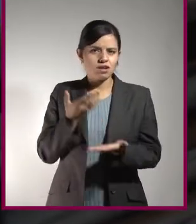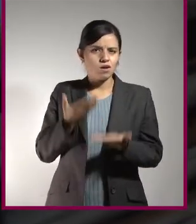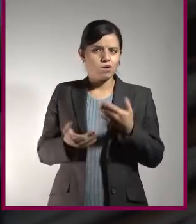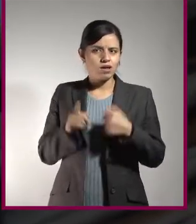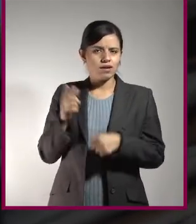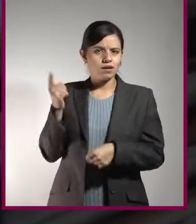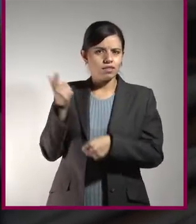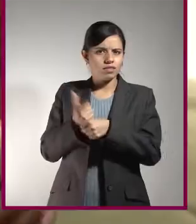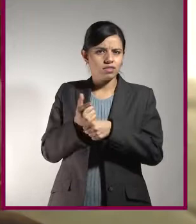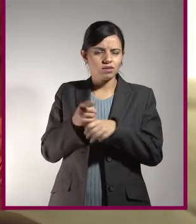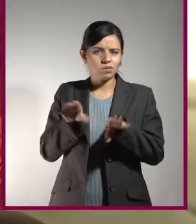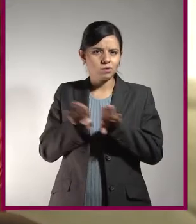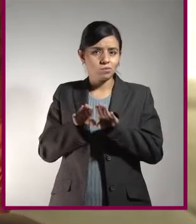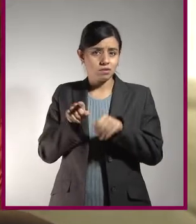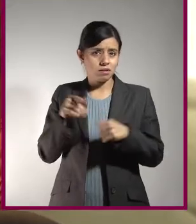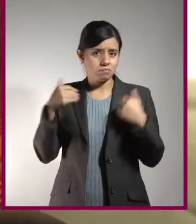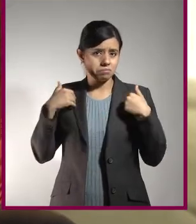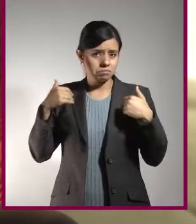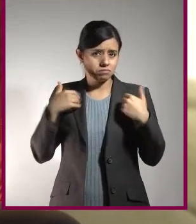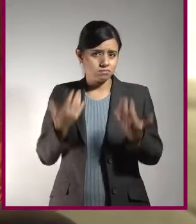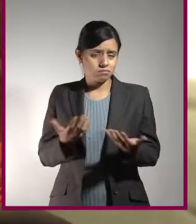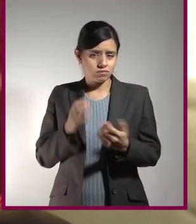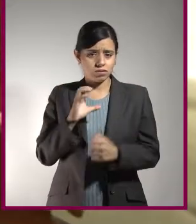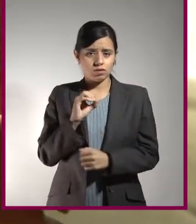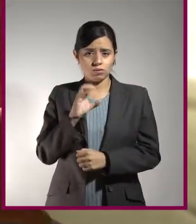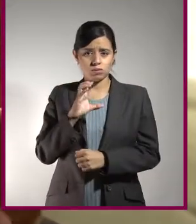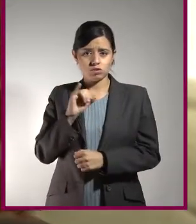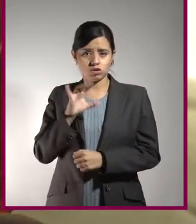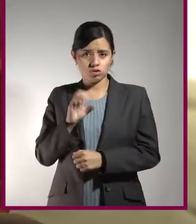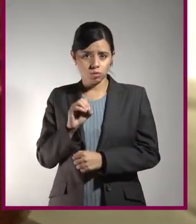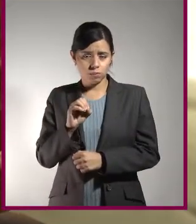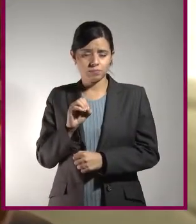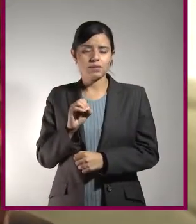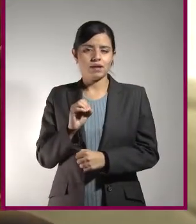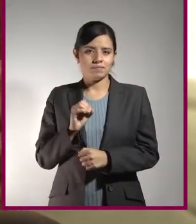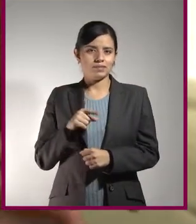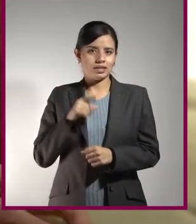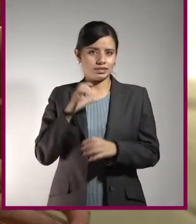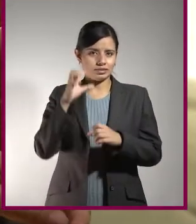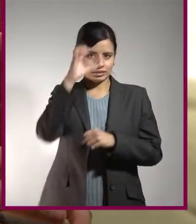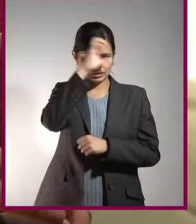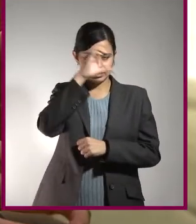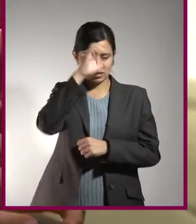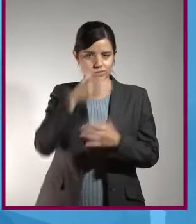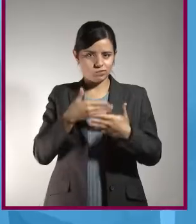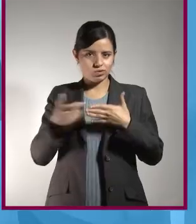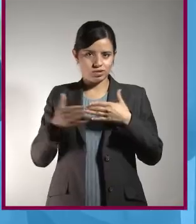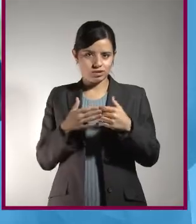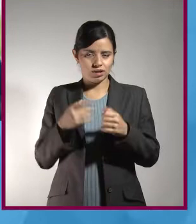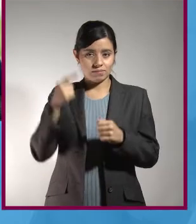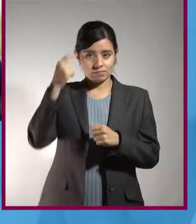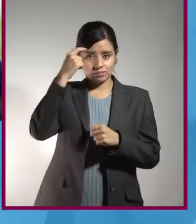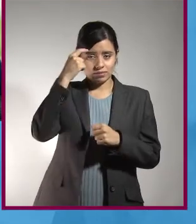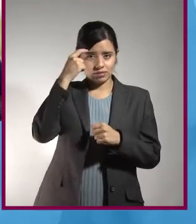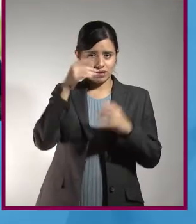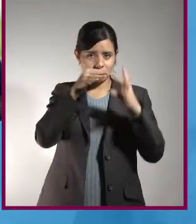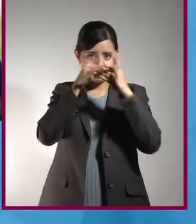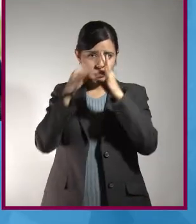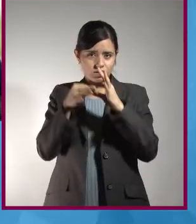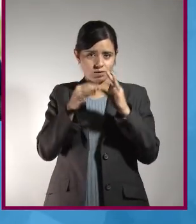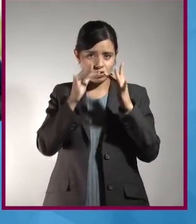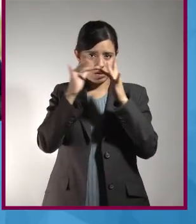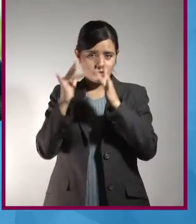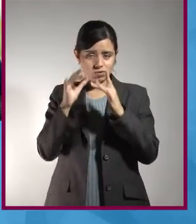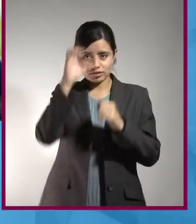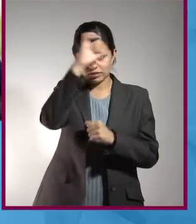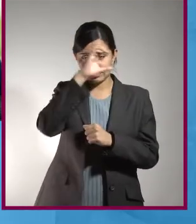ocio? Pues bien, gracias a la ciencia moderna y en específico a las neurociencias, como a las investigaciones de los renombrados